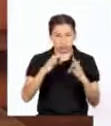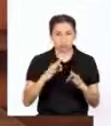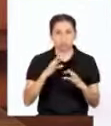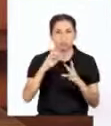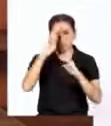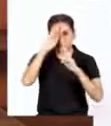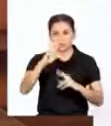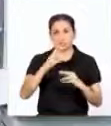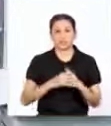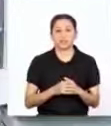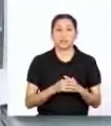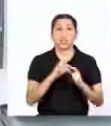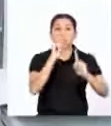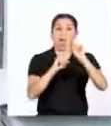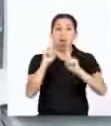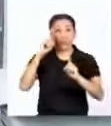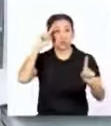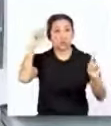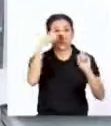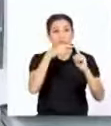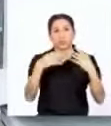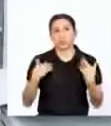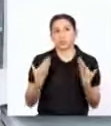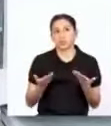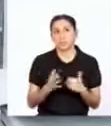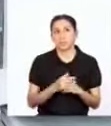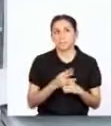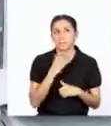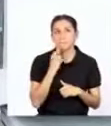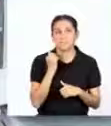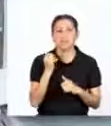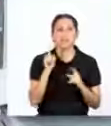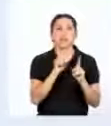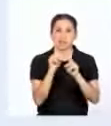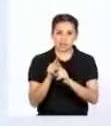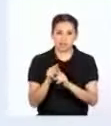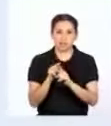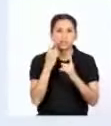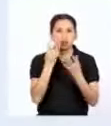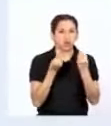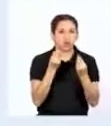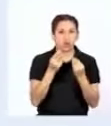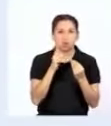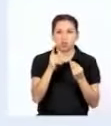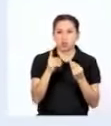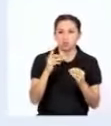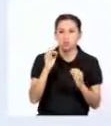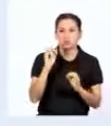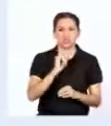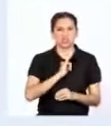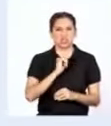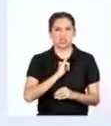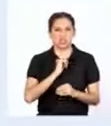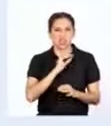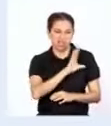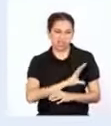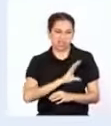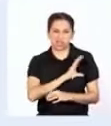objetivos que deseas cumplir. Algunos objetivos podrían ser identificar las conductas